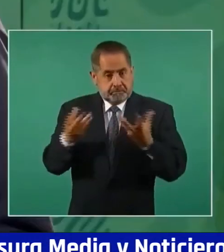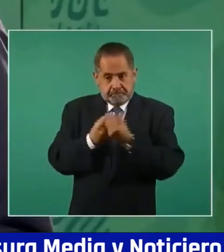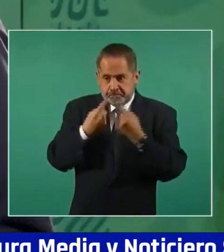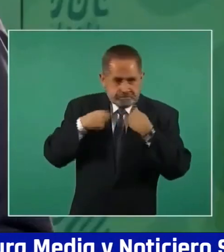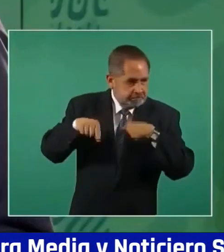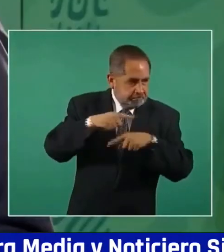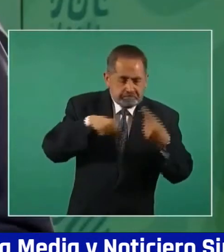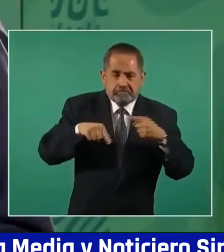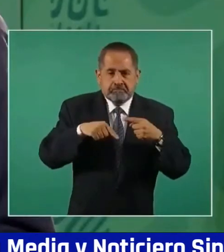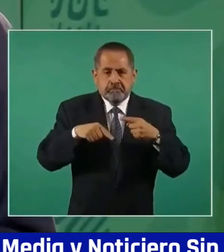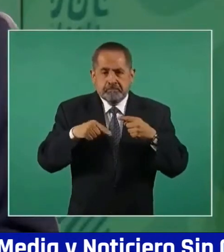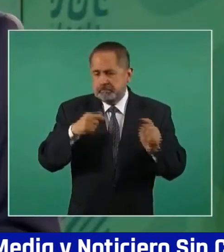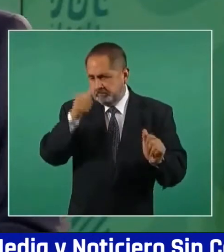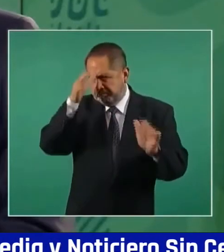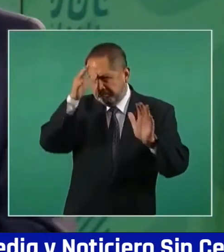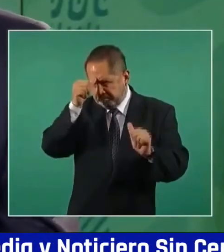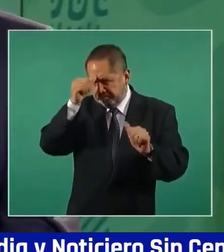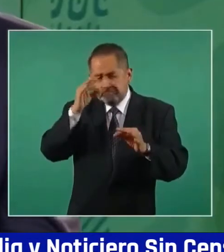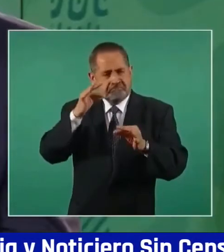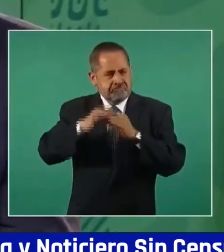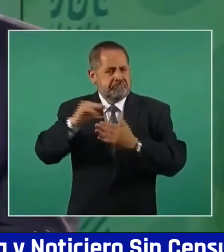y llegan a un acuerdo.